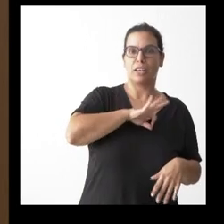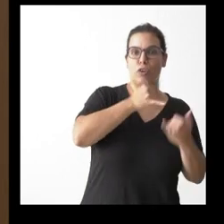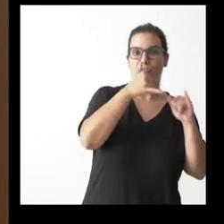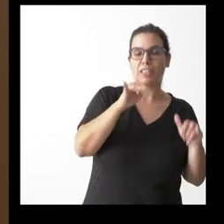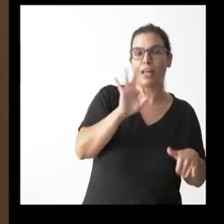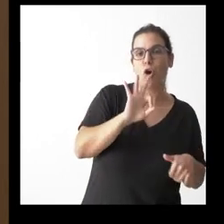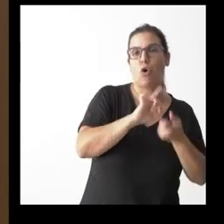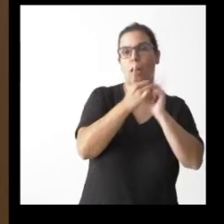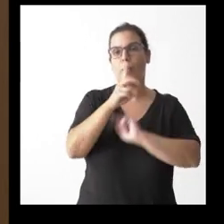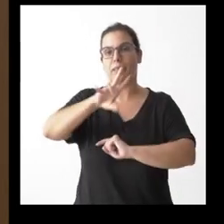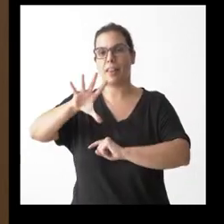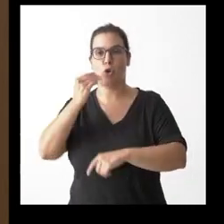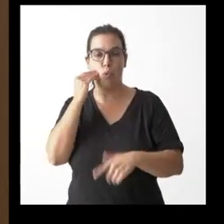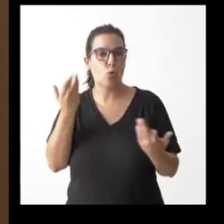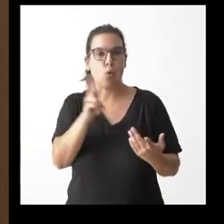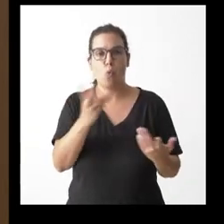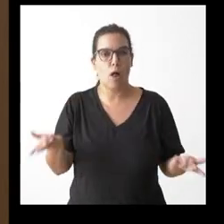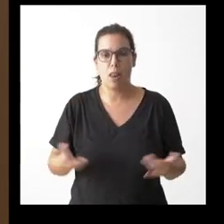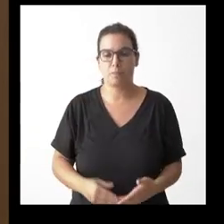25 de julio.